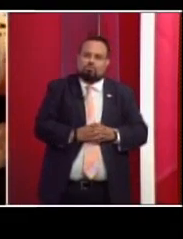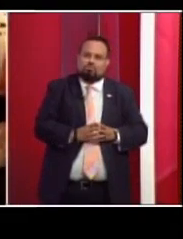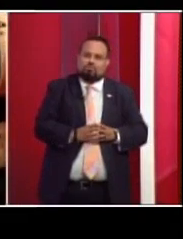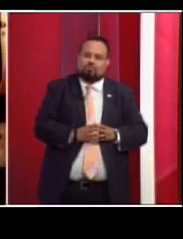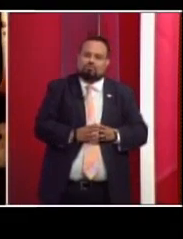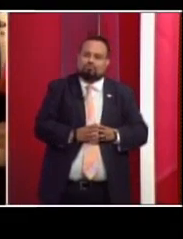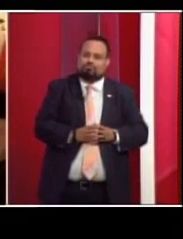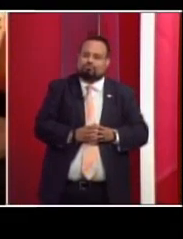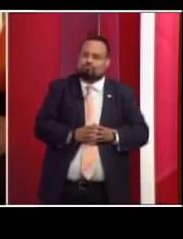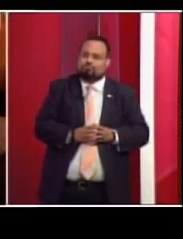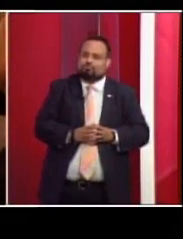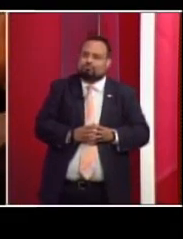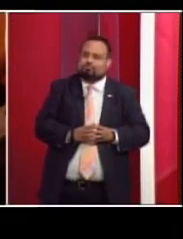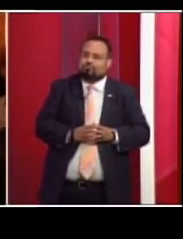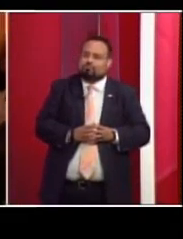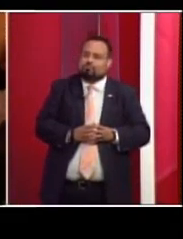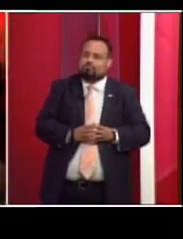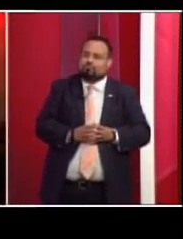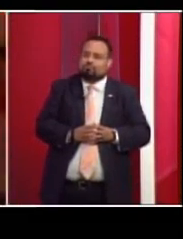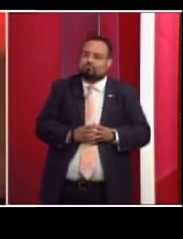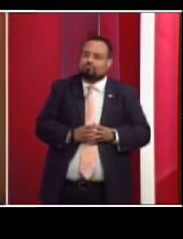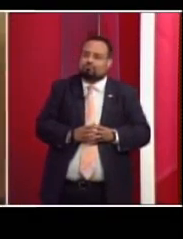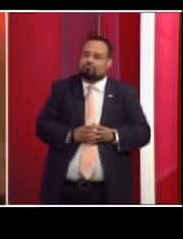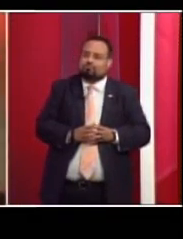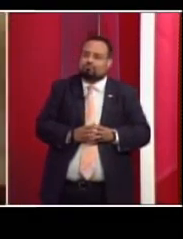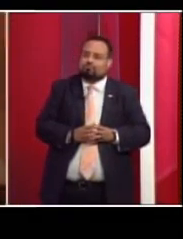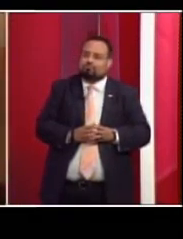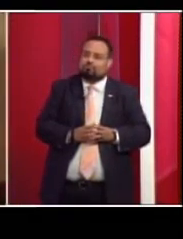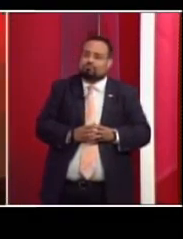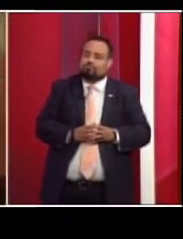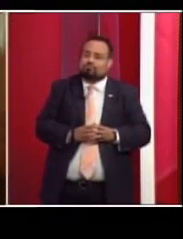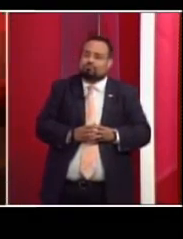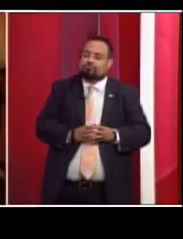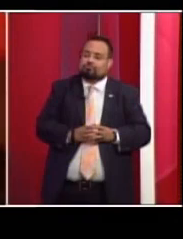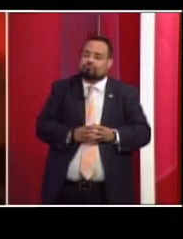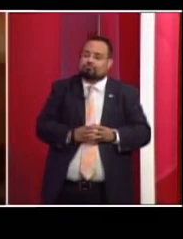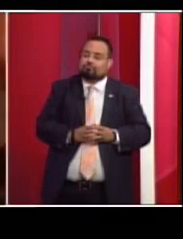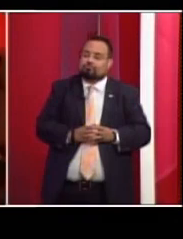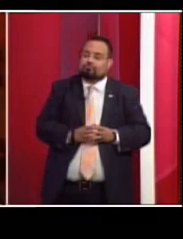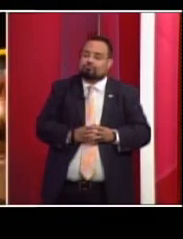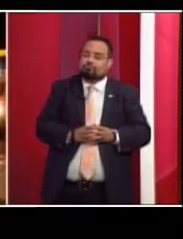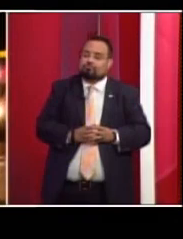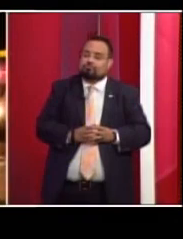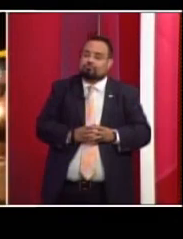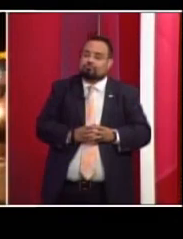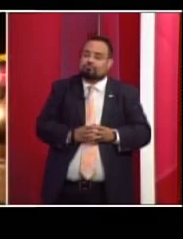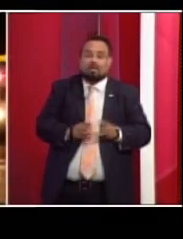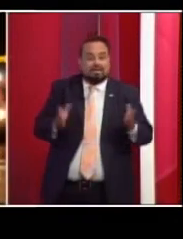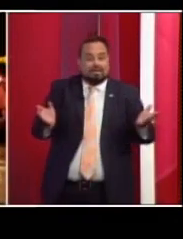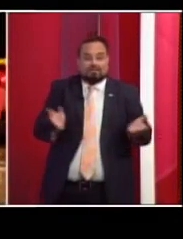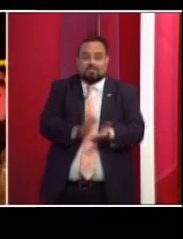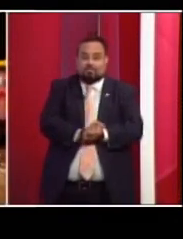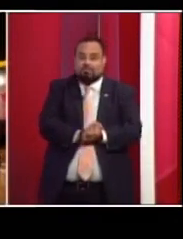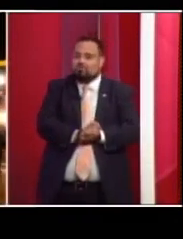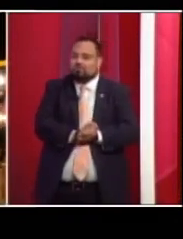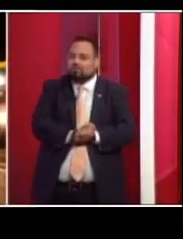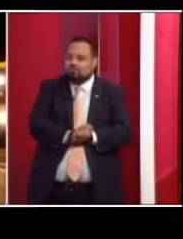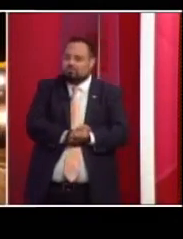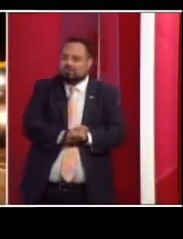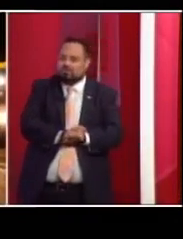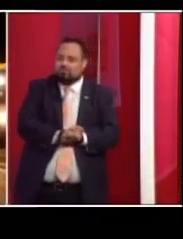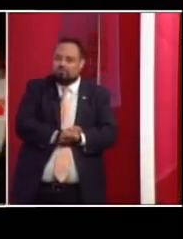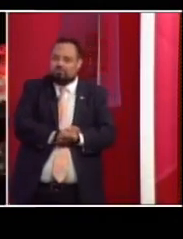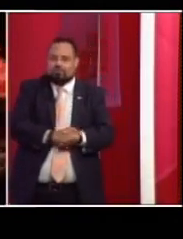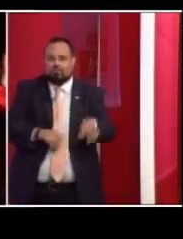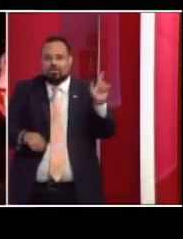para poder hacer algo pero no vemos que la situación cambie y el peligro ahí está pues latente vamos con